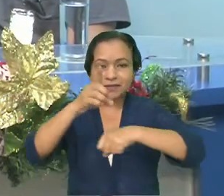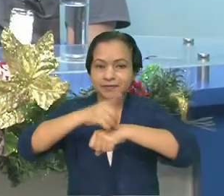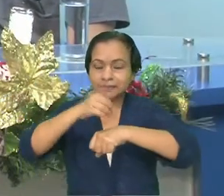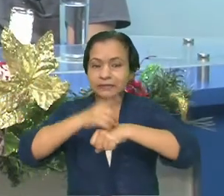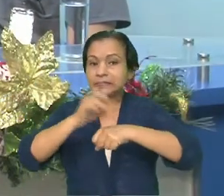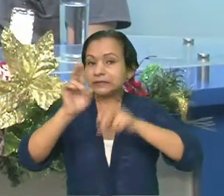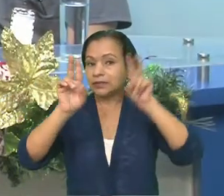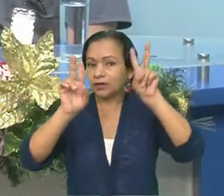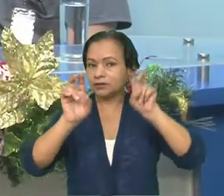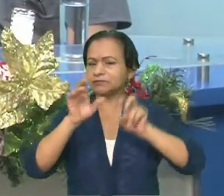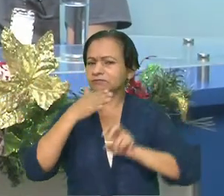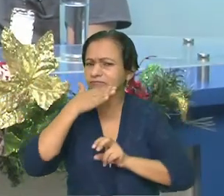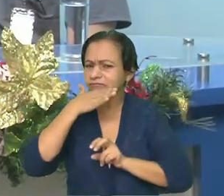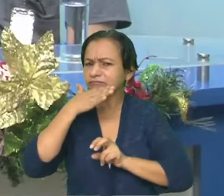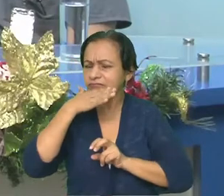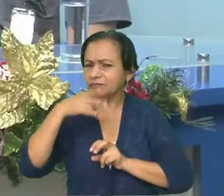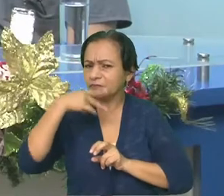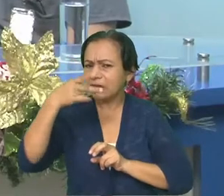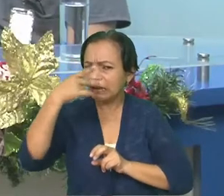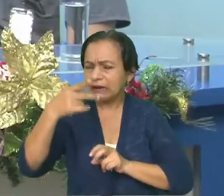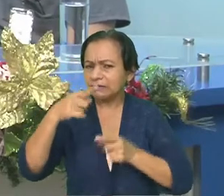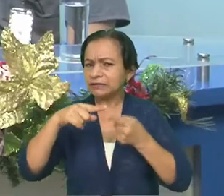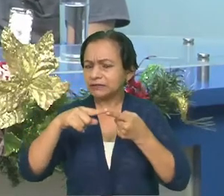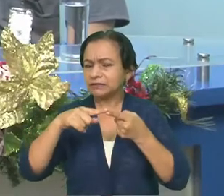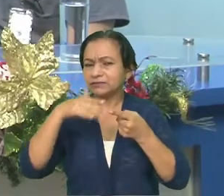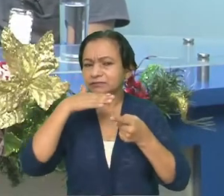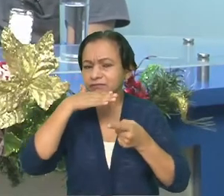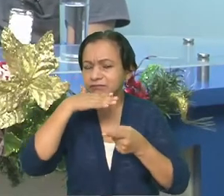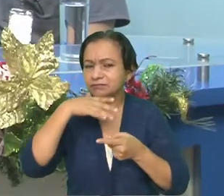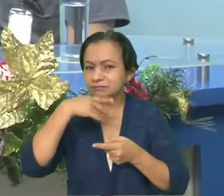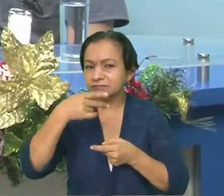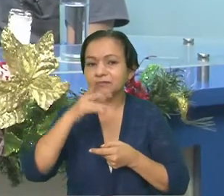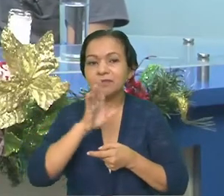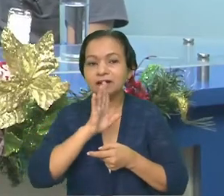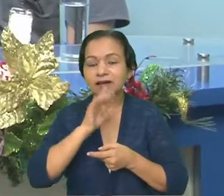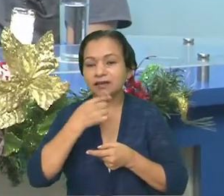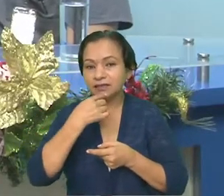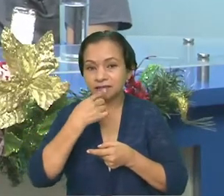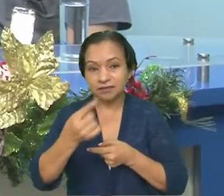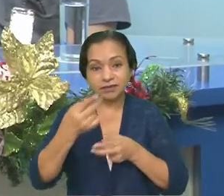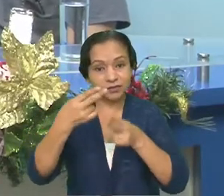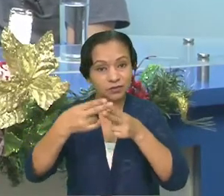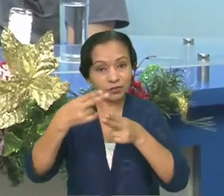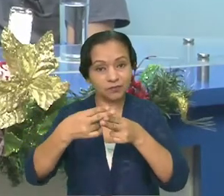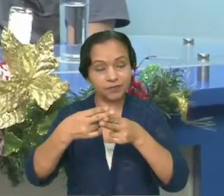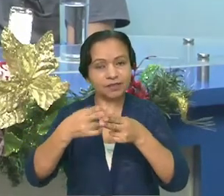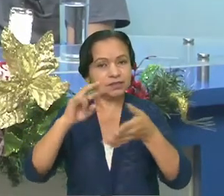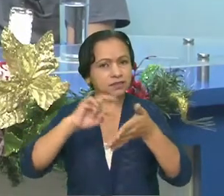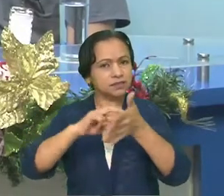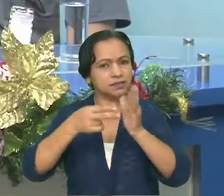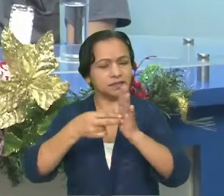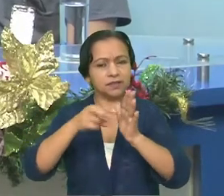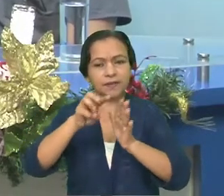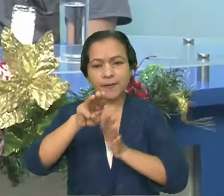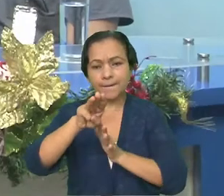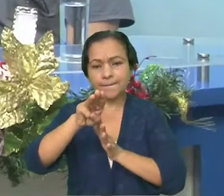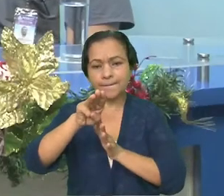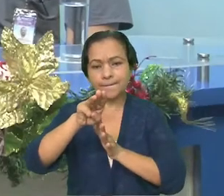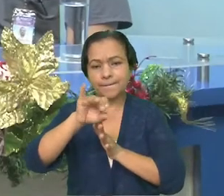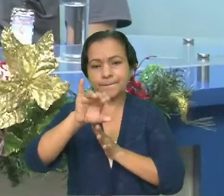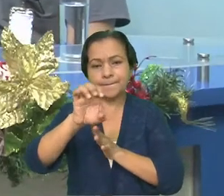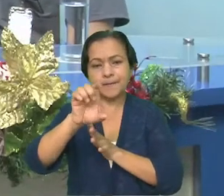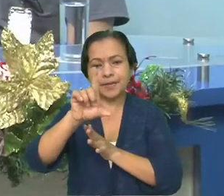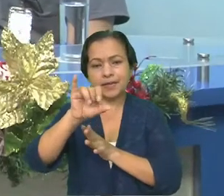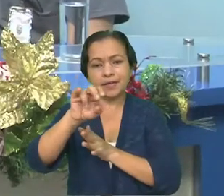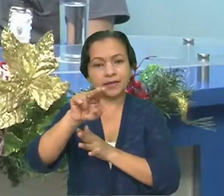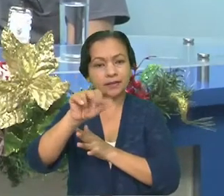muy complejo, ¿verdad? Sí, sí. Una palabra todavía muy difícil de pronunciarla. Ajá, okay. Pero tiene que ver con la mielina, ¿verdad? Así es. Tiene que